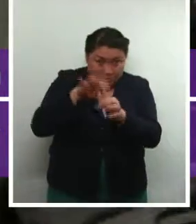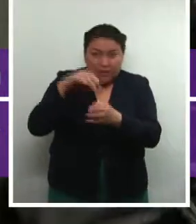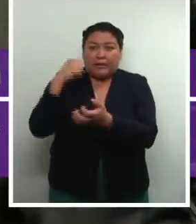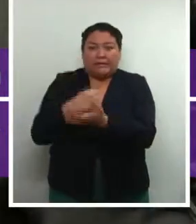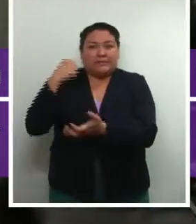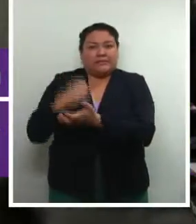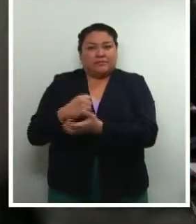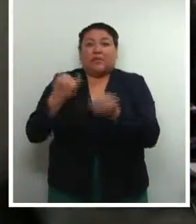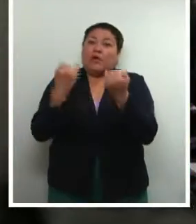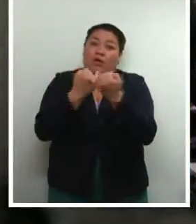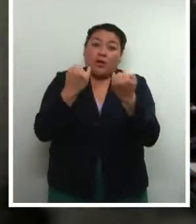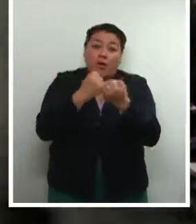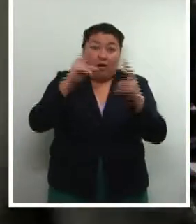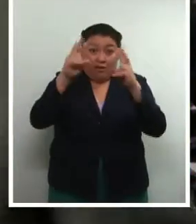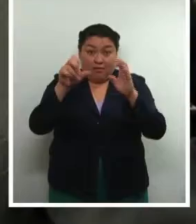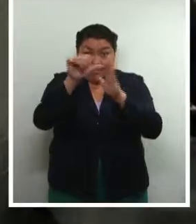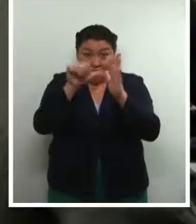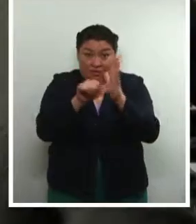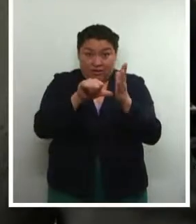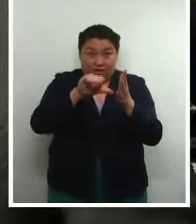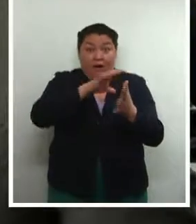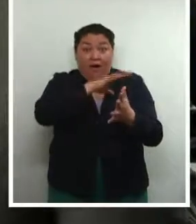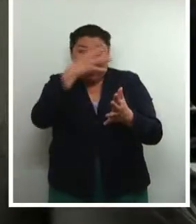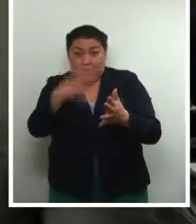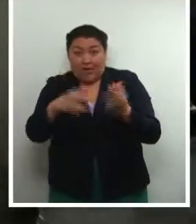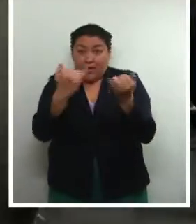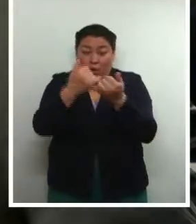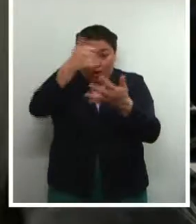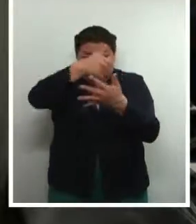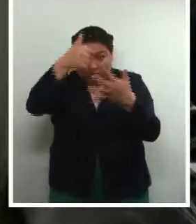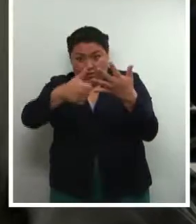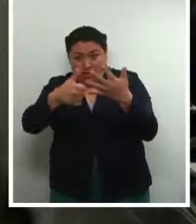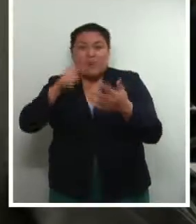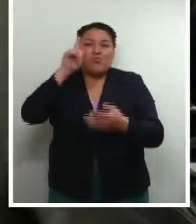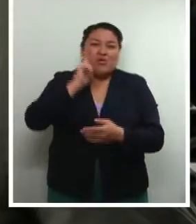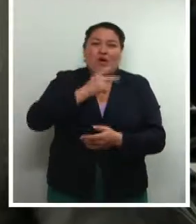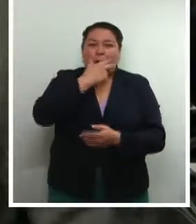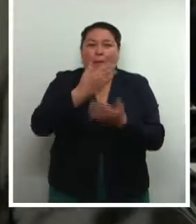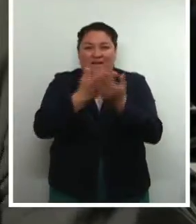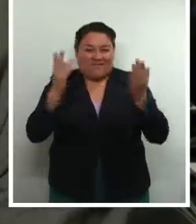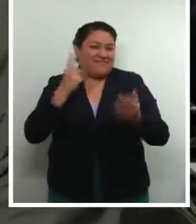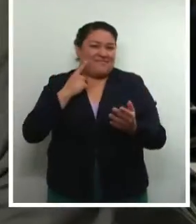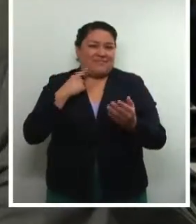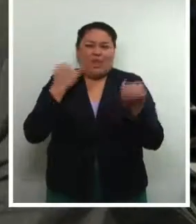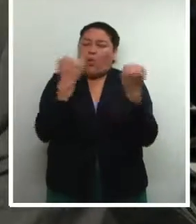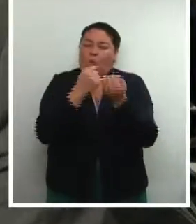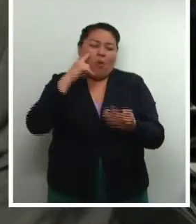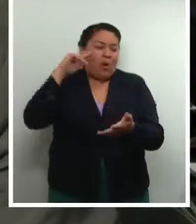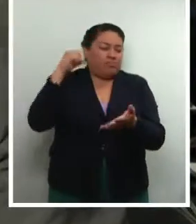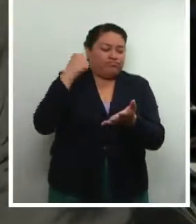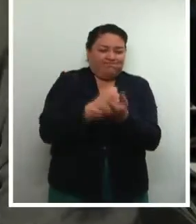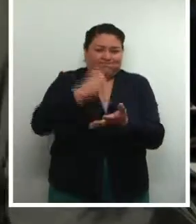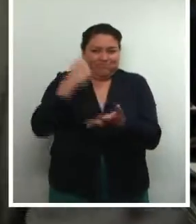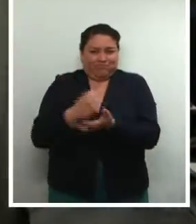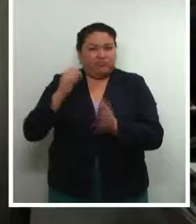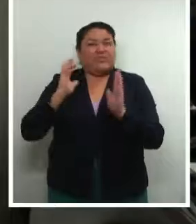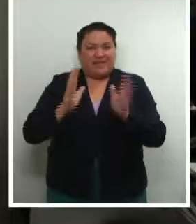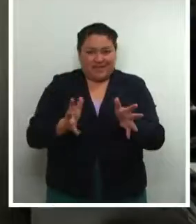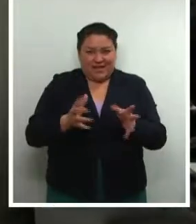y en lo particular por los diputados, por las diputadas que integran esta Asamblea